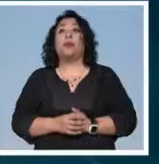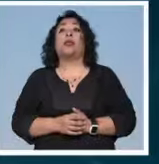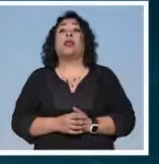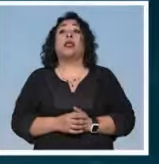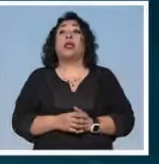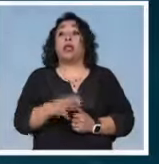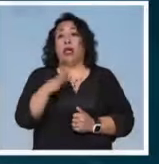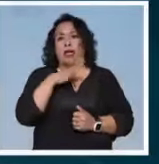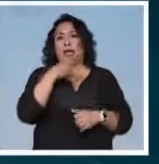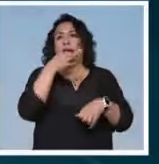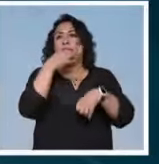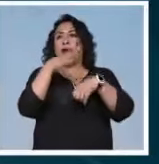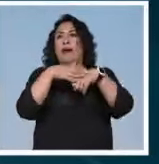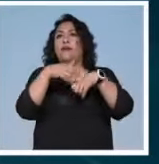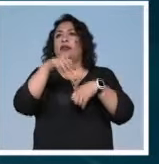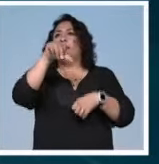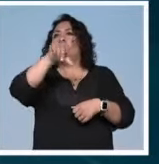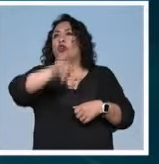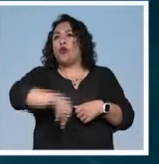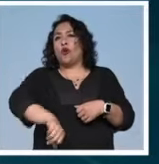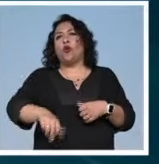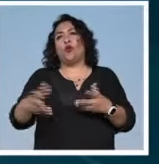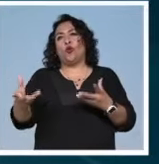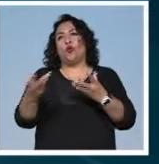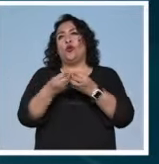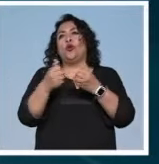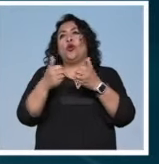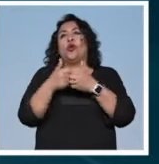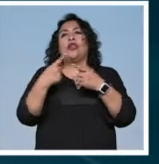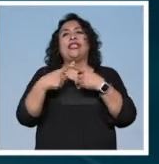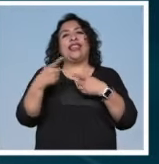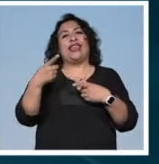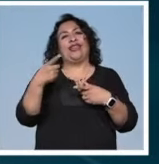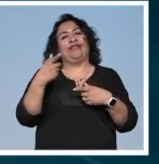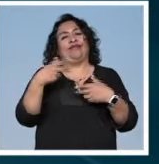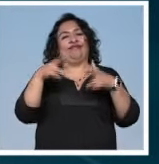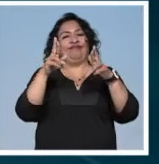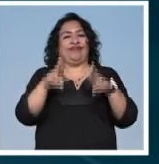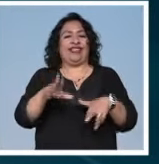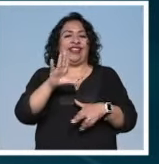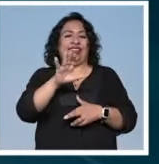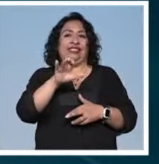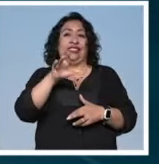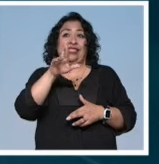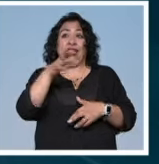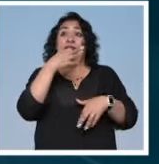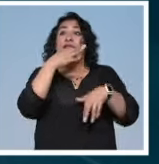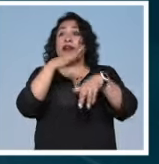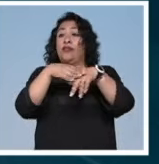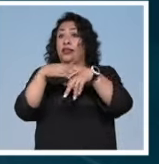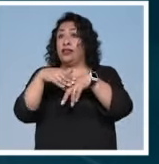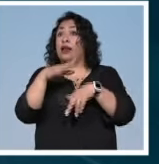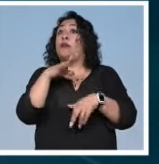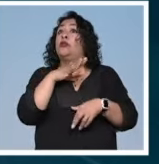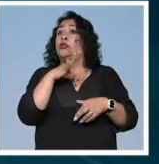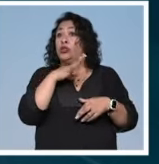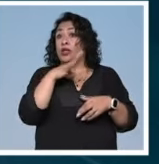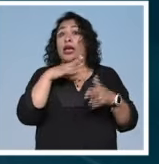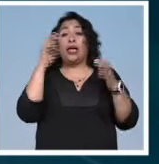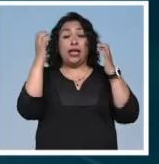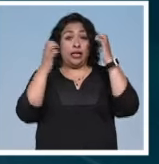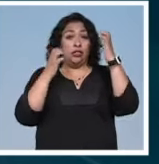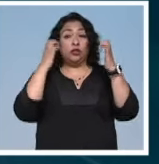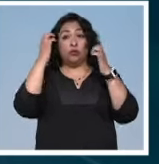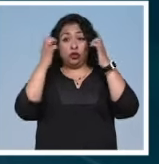Vamos a anunciar hoy con nuestros colegas del acervo diplomático de la Cancillería que vamos a armar una